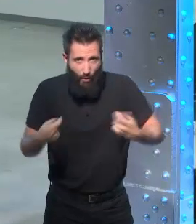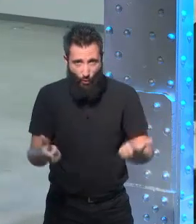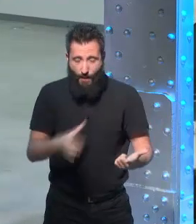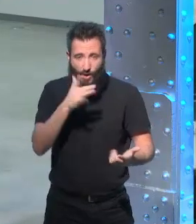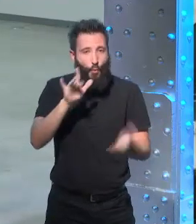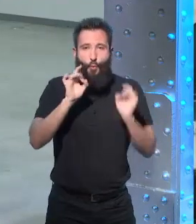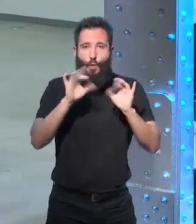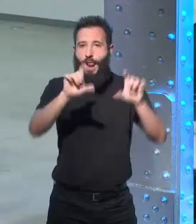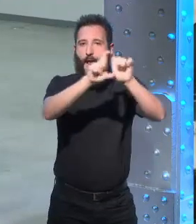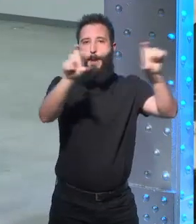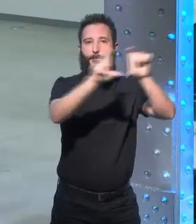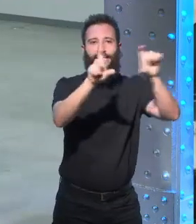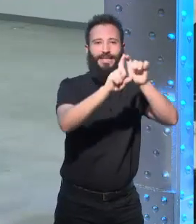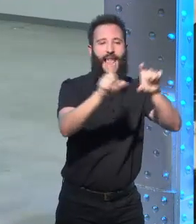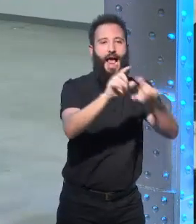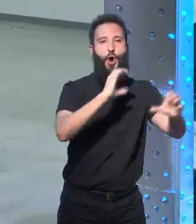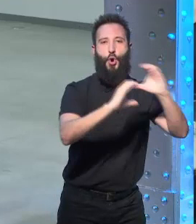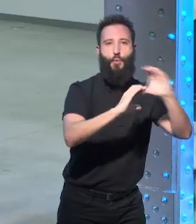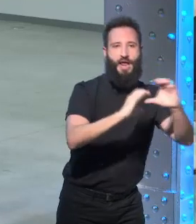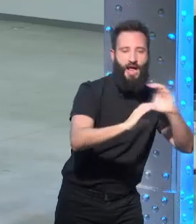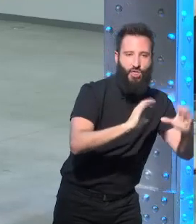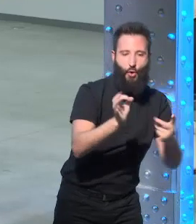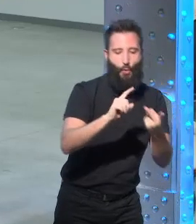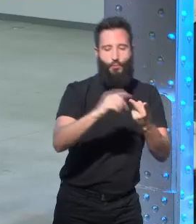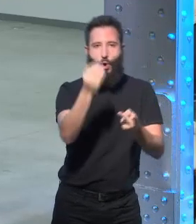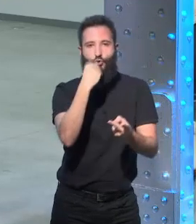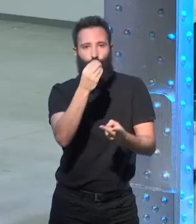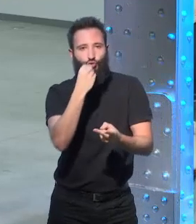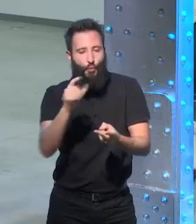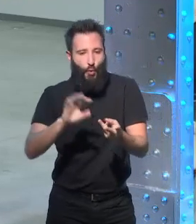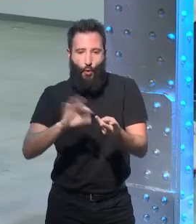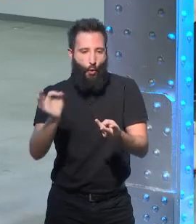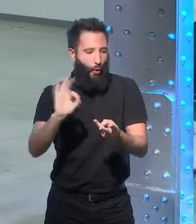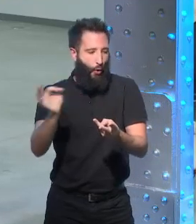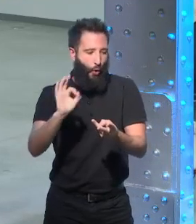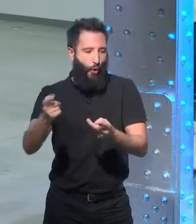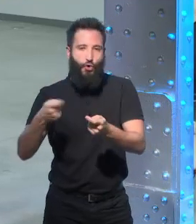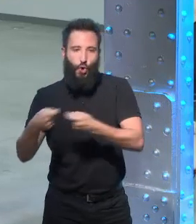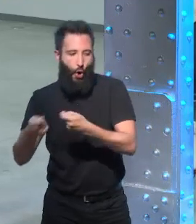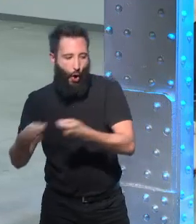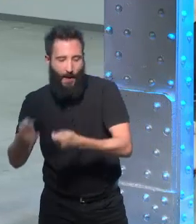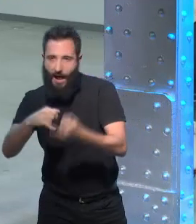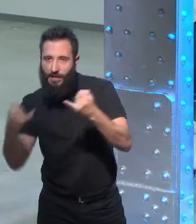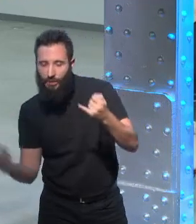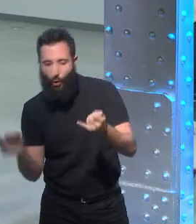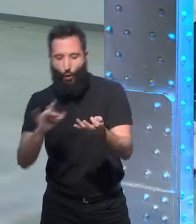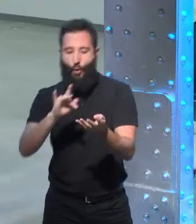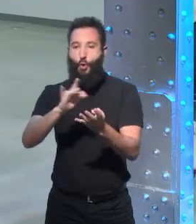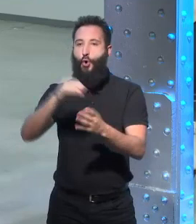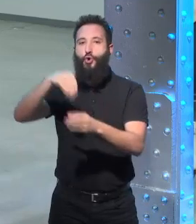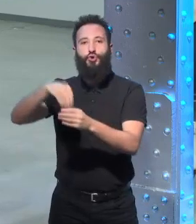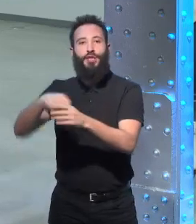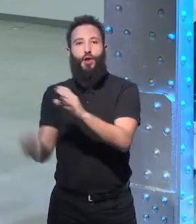telecomunicaciones, de consumo, de e-commerce, de creación de contenidos,